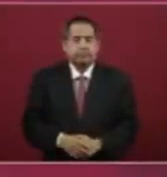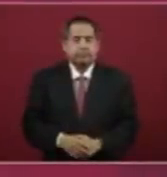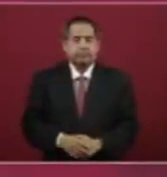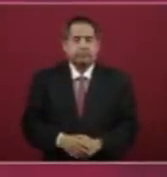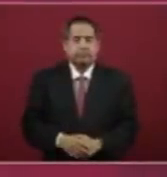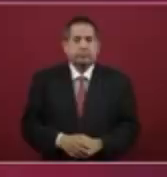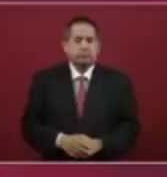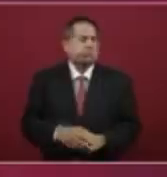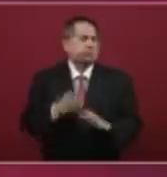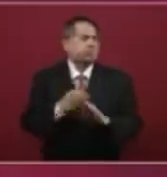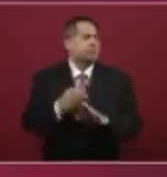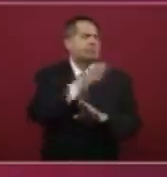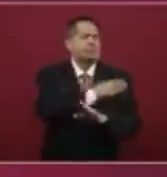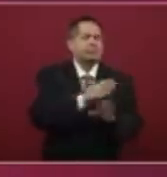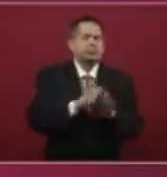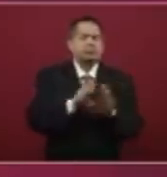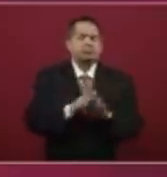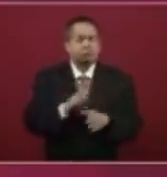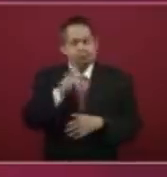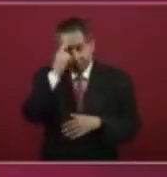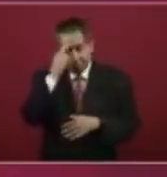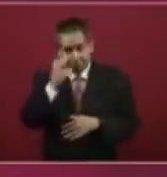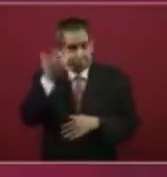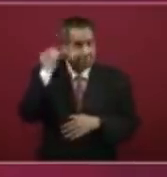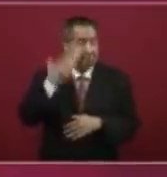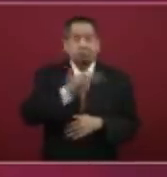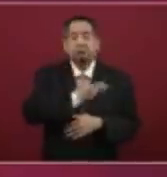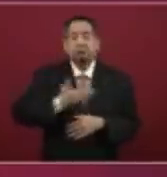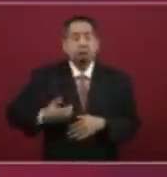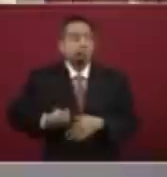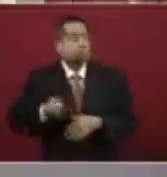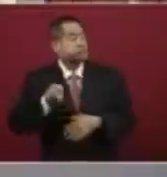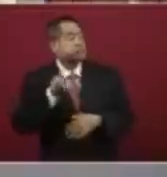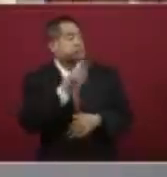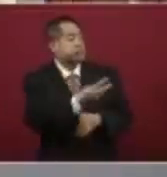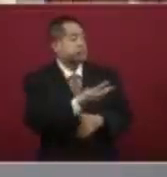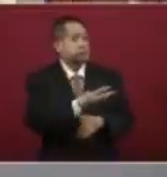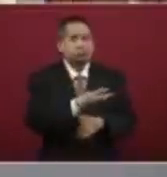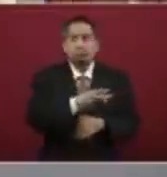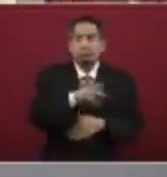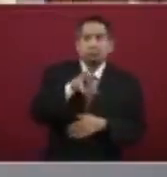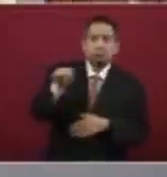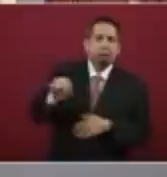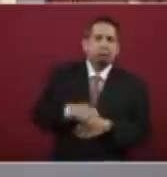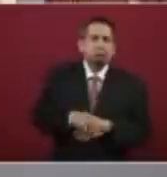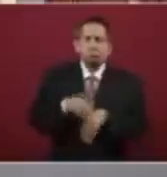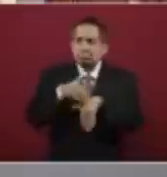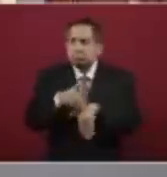¿O antes cómo era? ¿Le rechazaban al presidente las ternas? No,